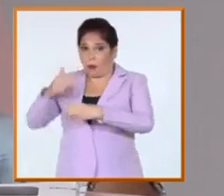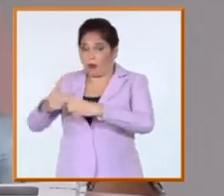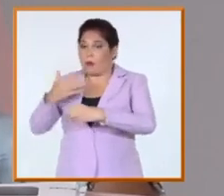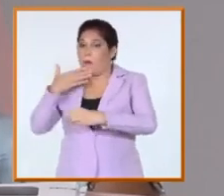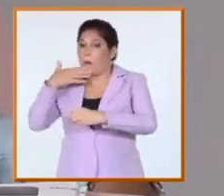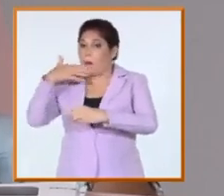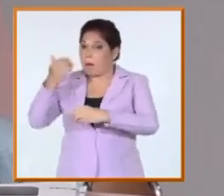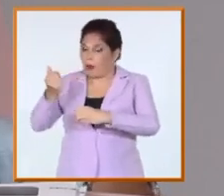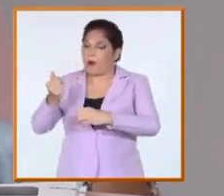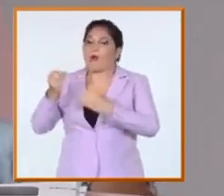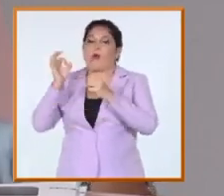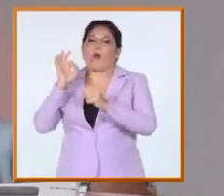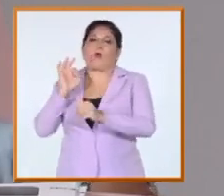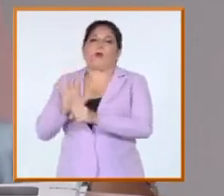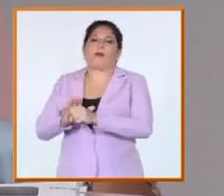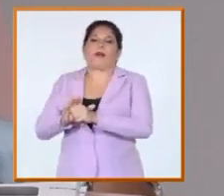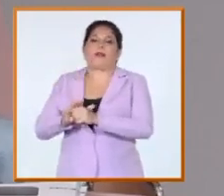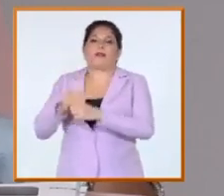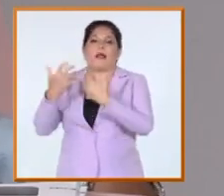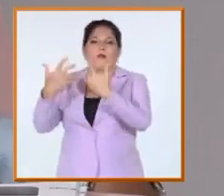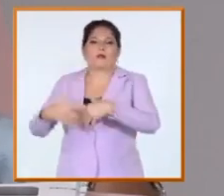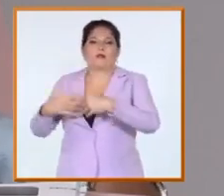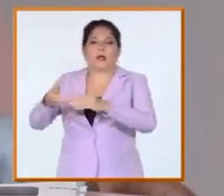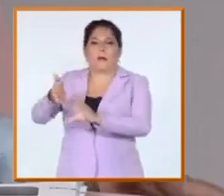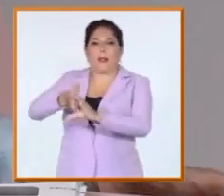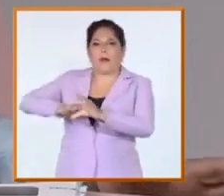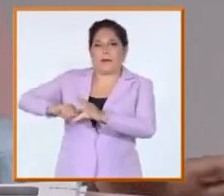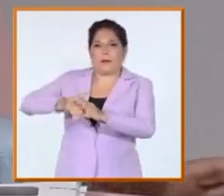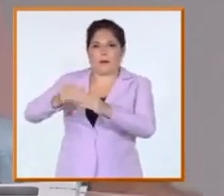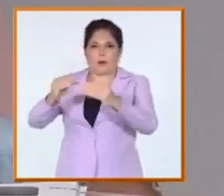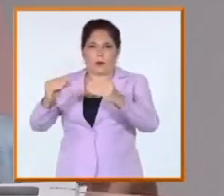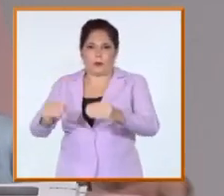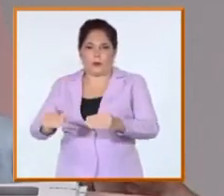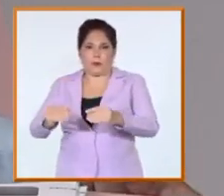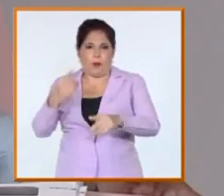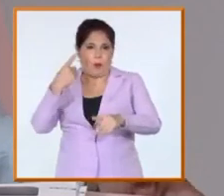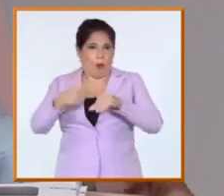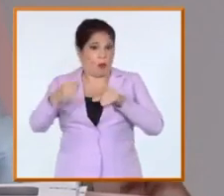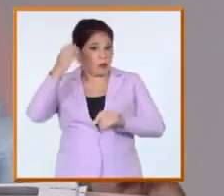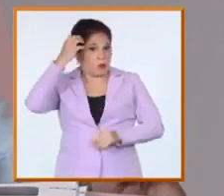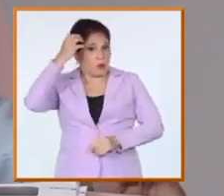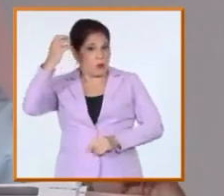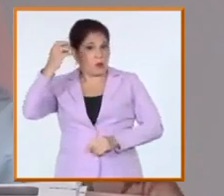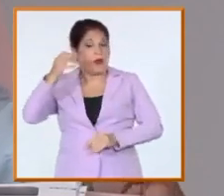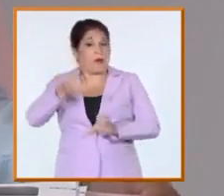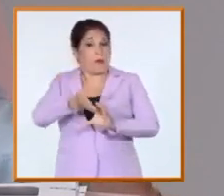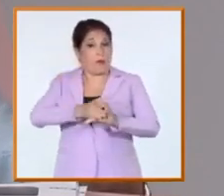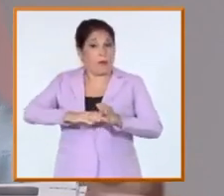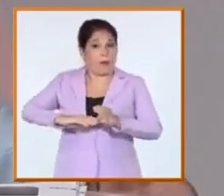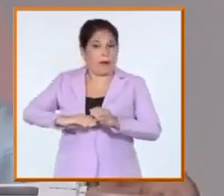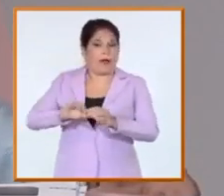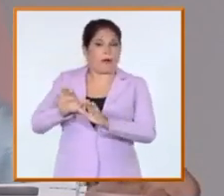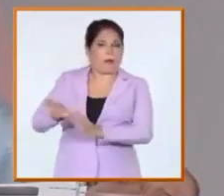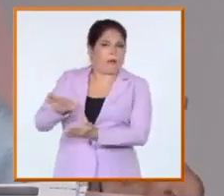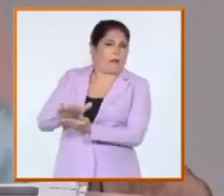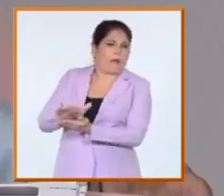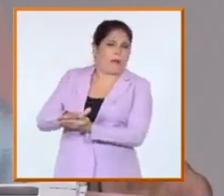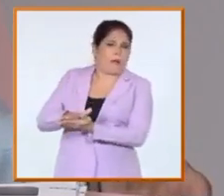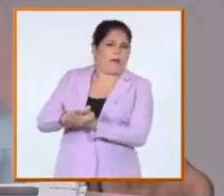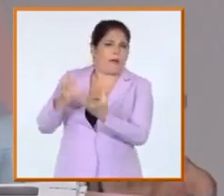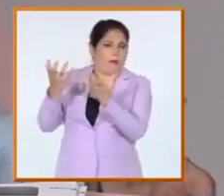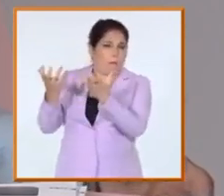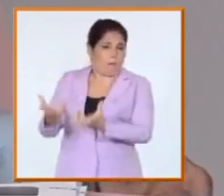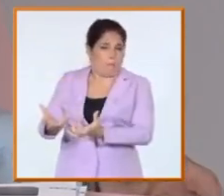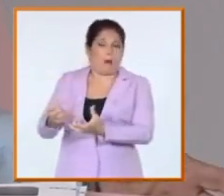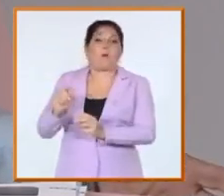contribuyendo con con algunos gobiernos territoriales que han recuperado también algunas industrias de Barros que Ellos tenían estamos contribuyendo con